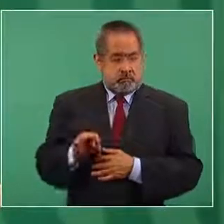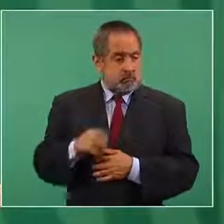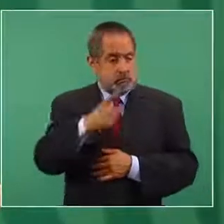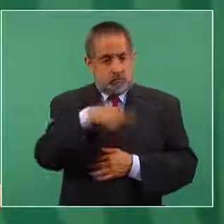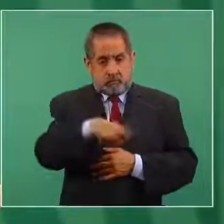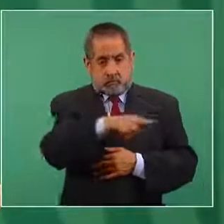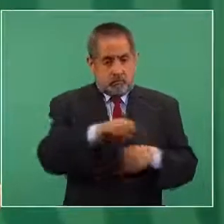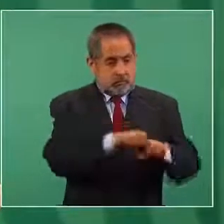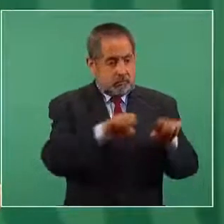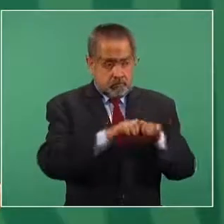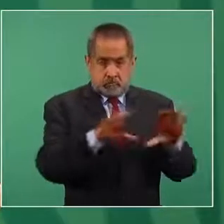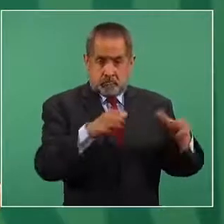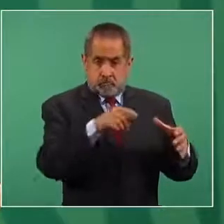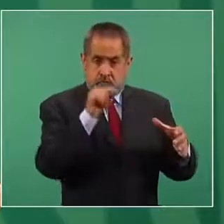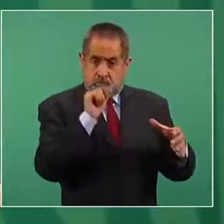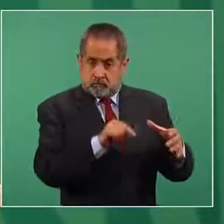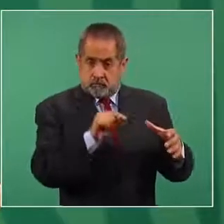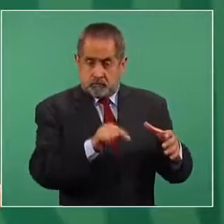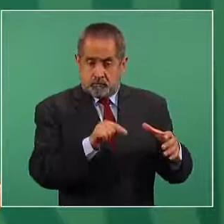de ese equipo